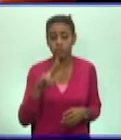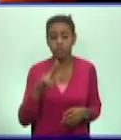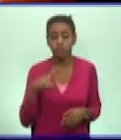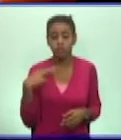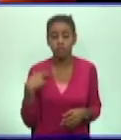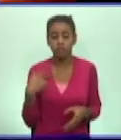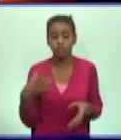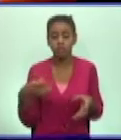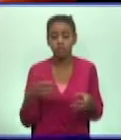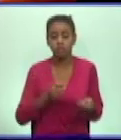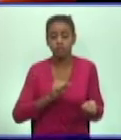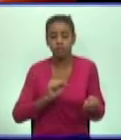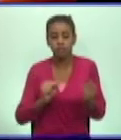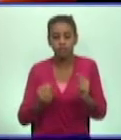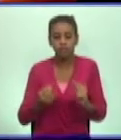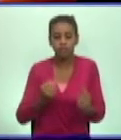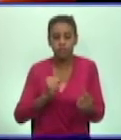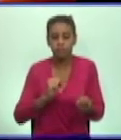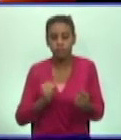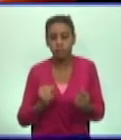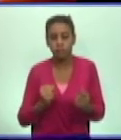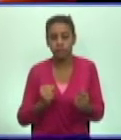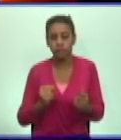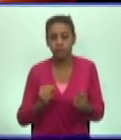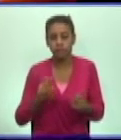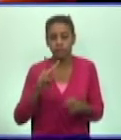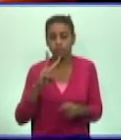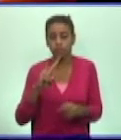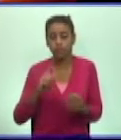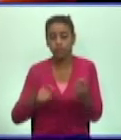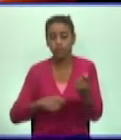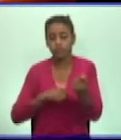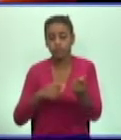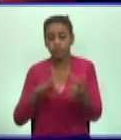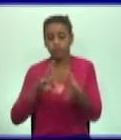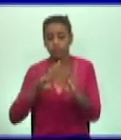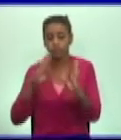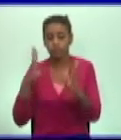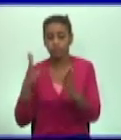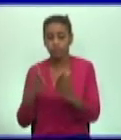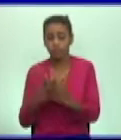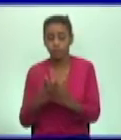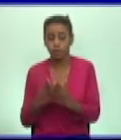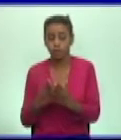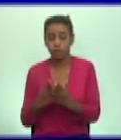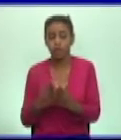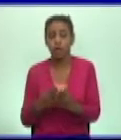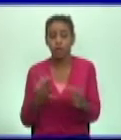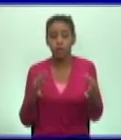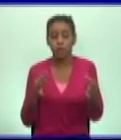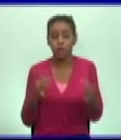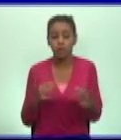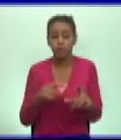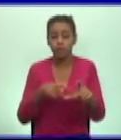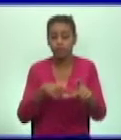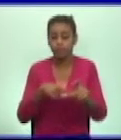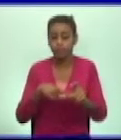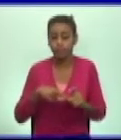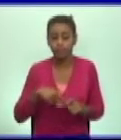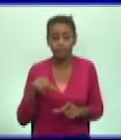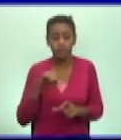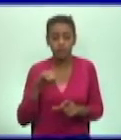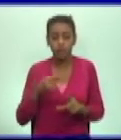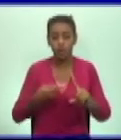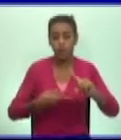aplicó también como parte de esa Segunda Guerra Mundial. Y también un elemento importante fue el papel desarrollado por la URSS, ¿verdad? Toda la labor que desarrolló en